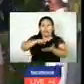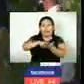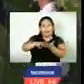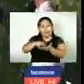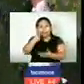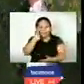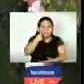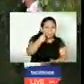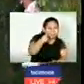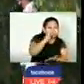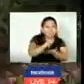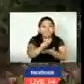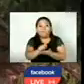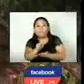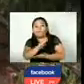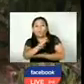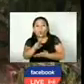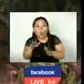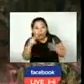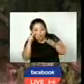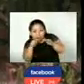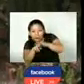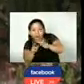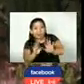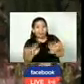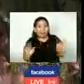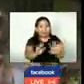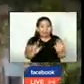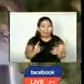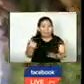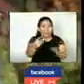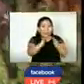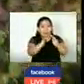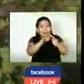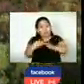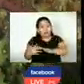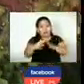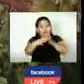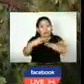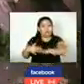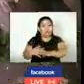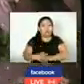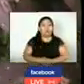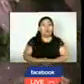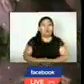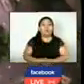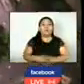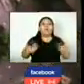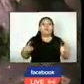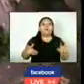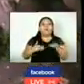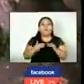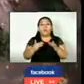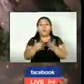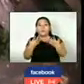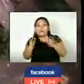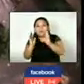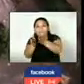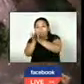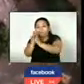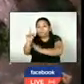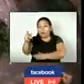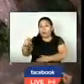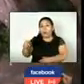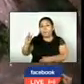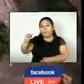verificar que no hubieran personas atrapadas en alguna de las viviendas que cubrieron las ramas además se hizo la gestión con el